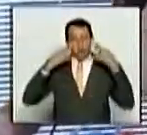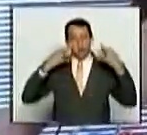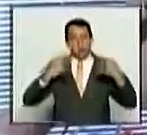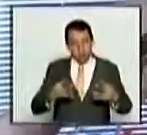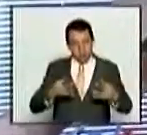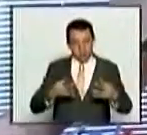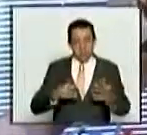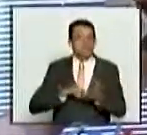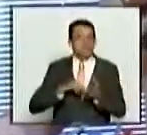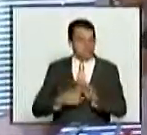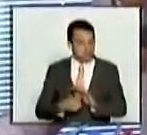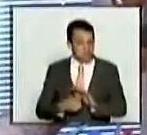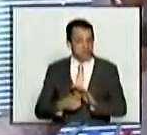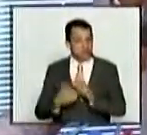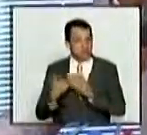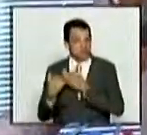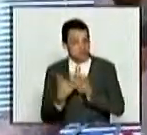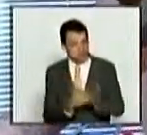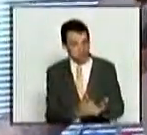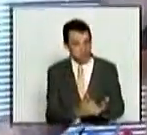hacer con el tálamo. Entonces,